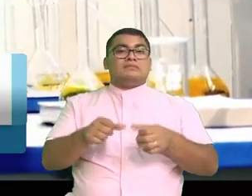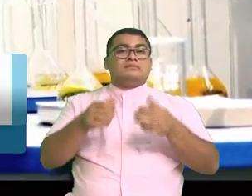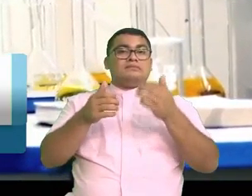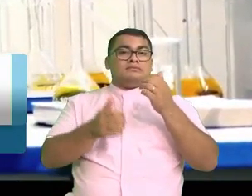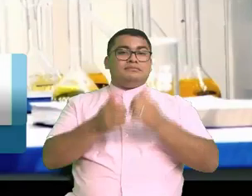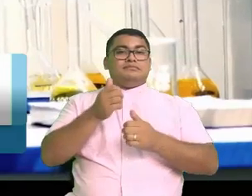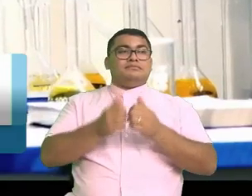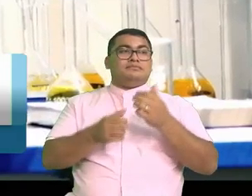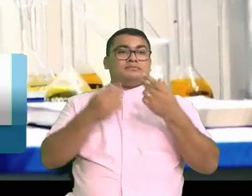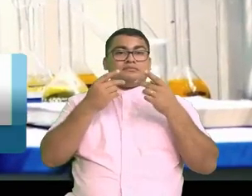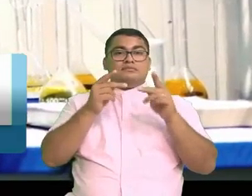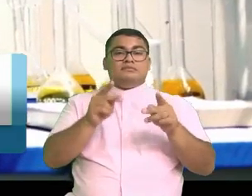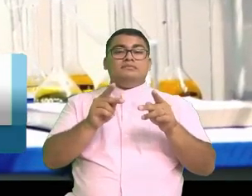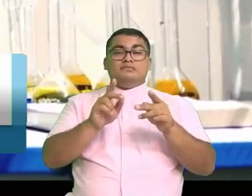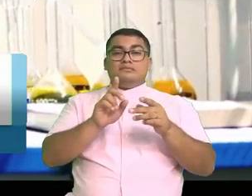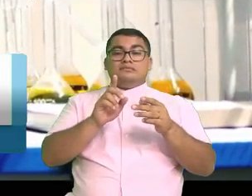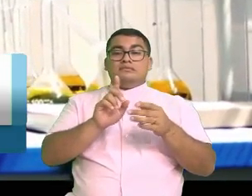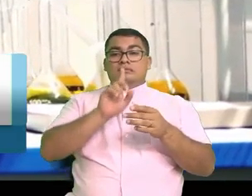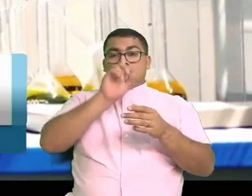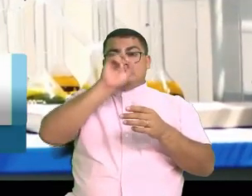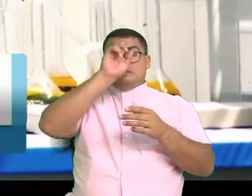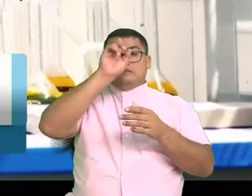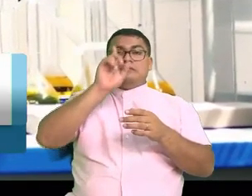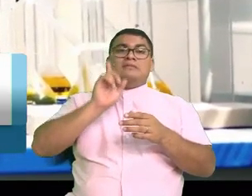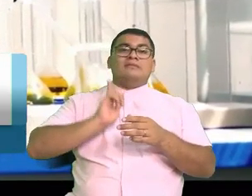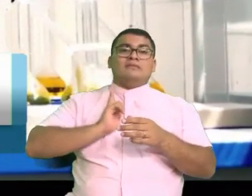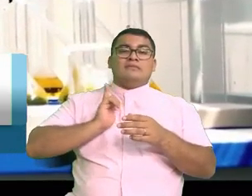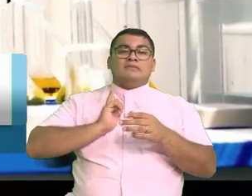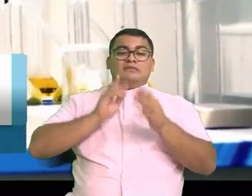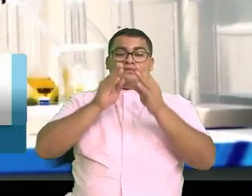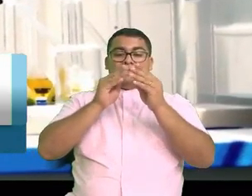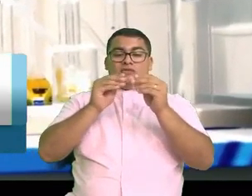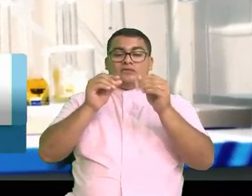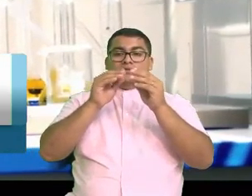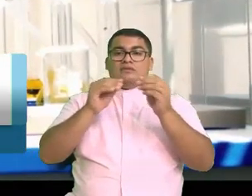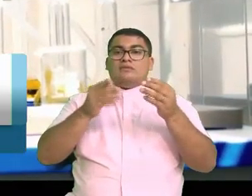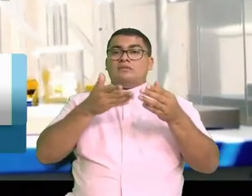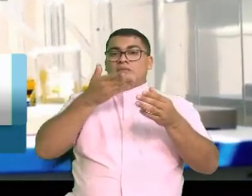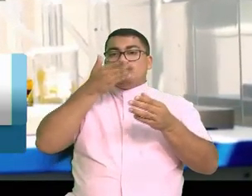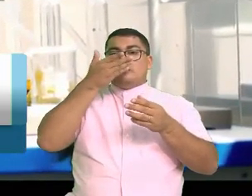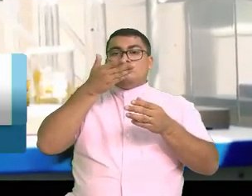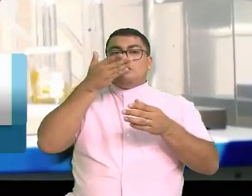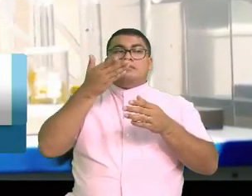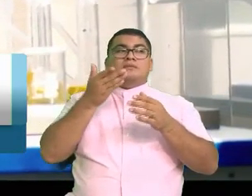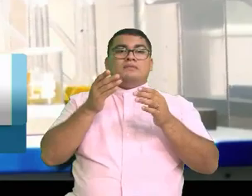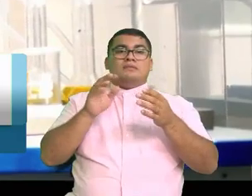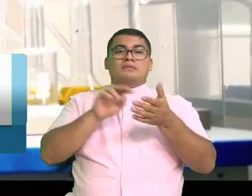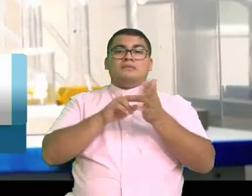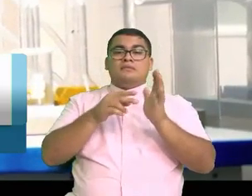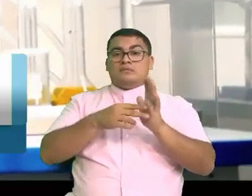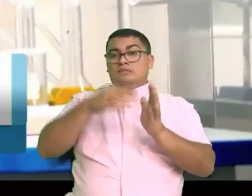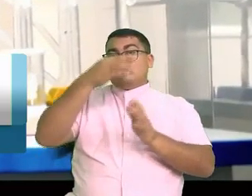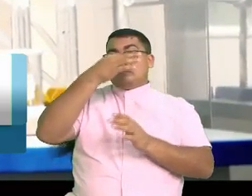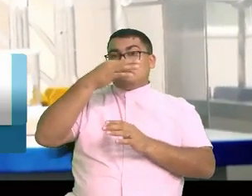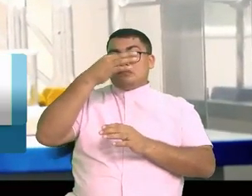como adentro, en esa cavidad, hay un tejido respiratorio que produce moco